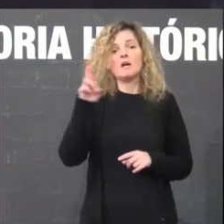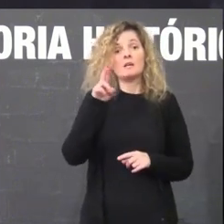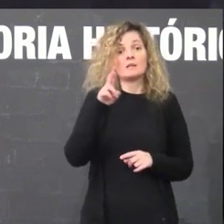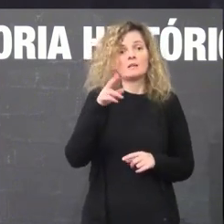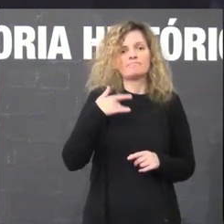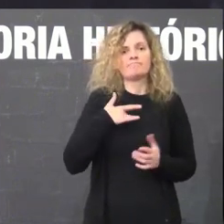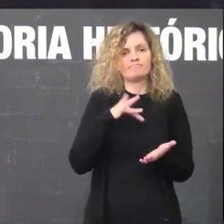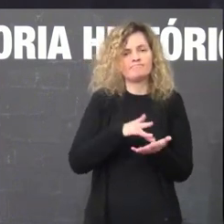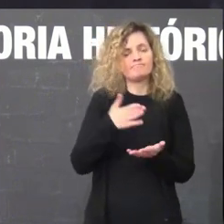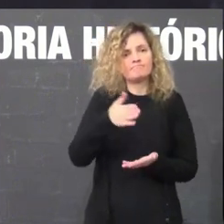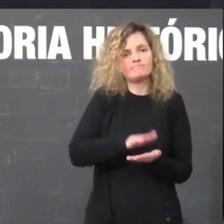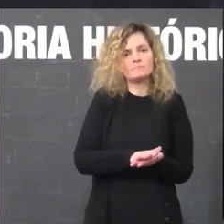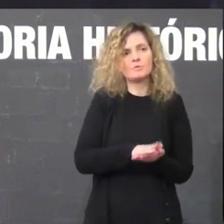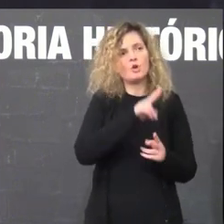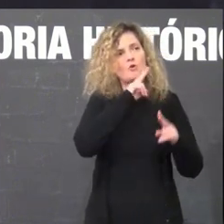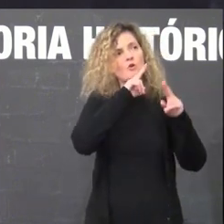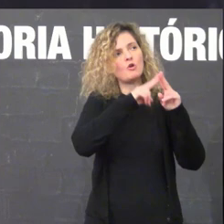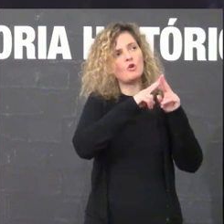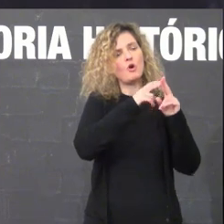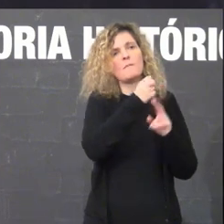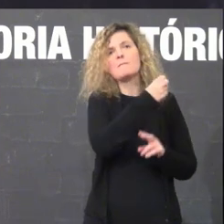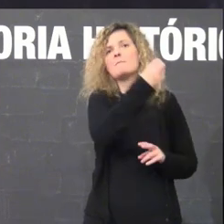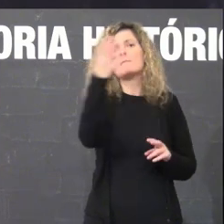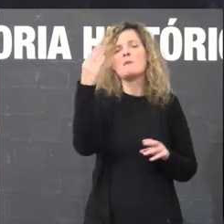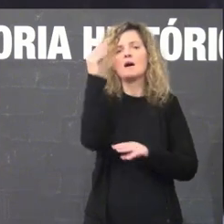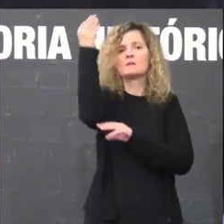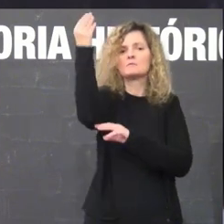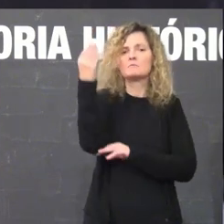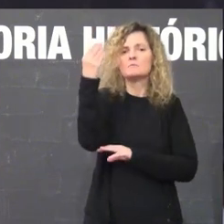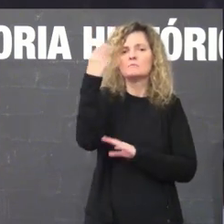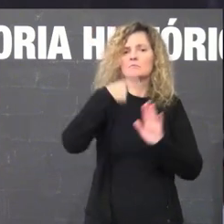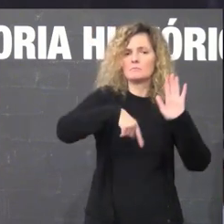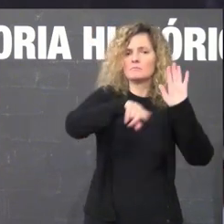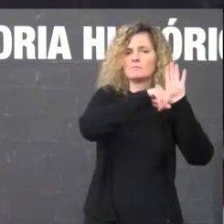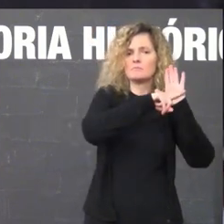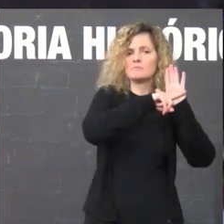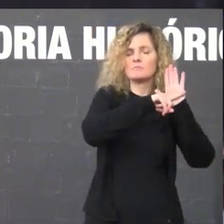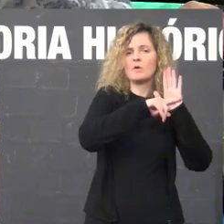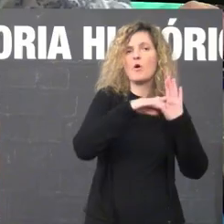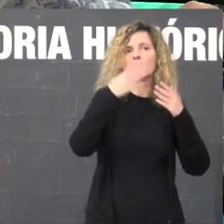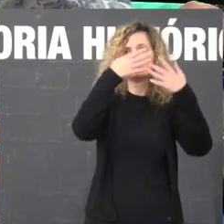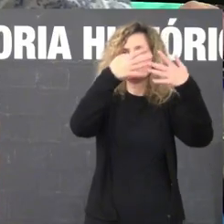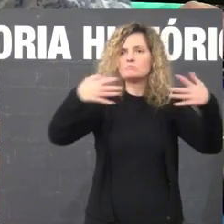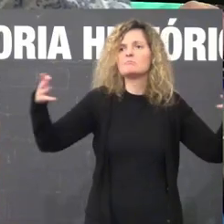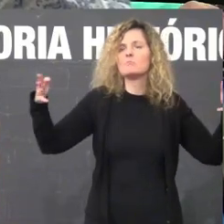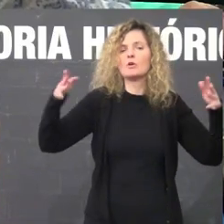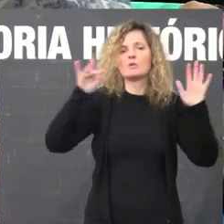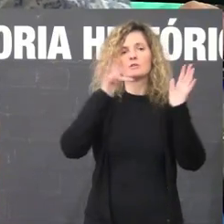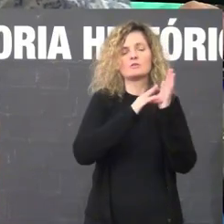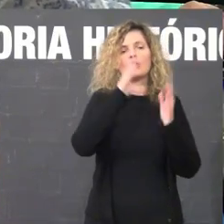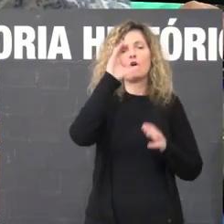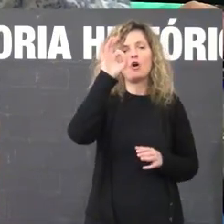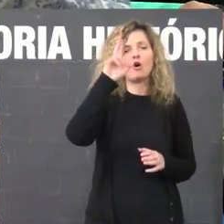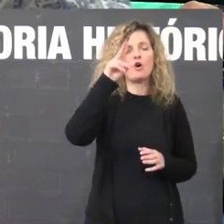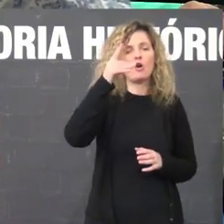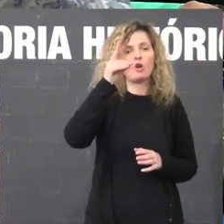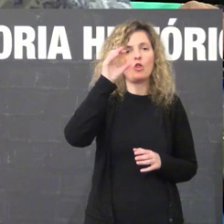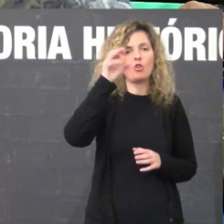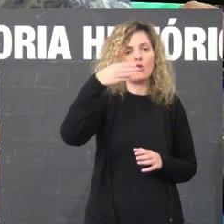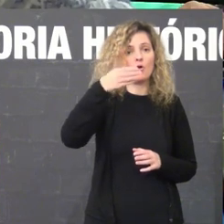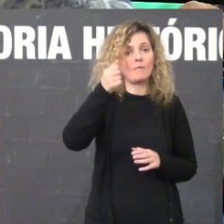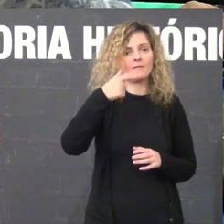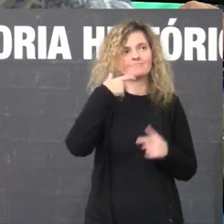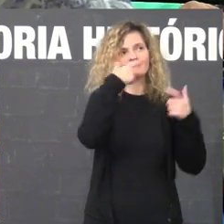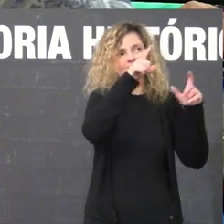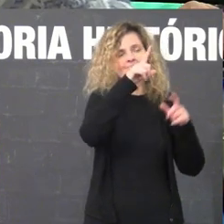asesinado por ejemplo tiene su nombre en varios monumentos y murales en Córdoba en su ciudad por ejemplo en